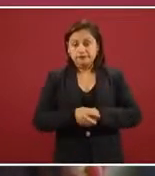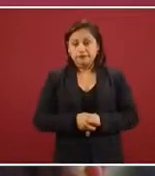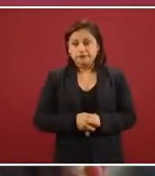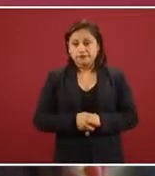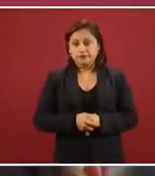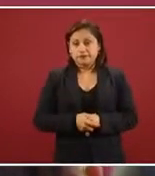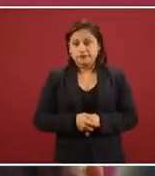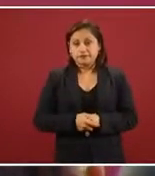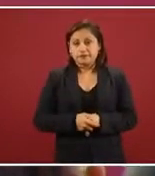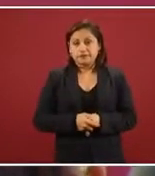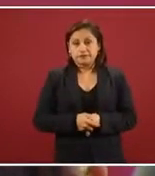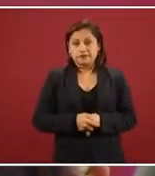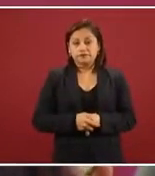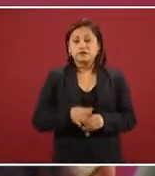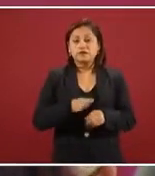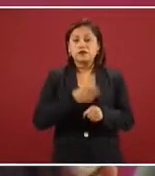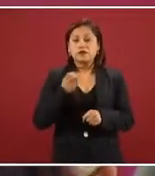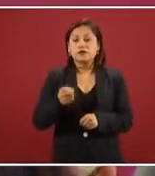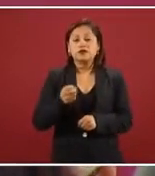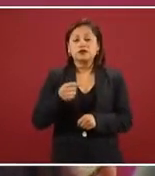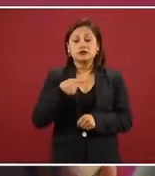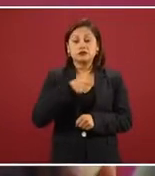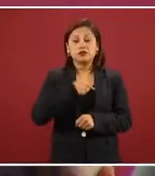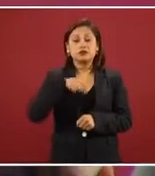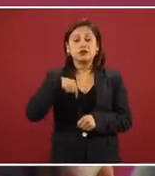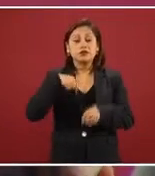que requiere toda nuestra atención